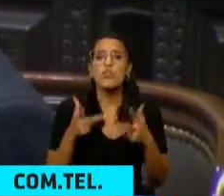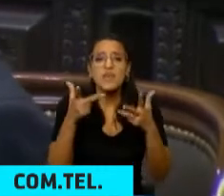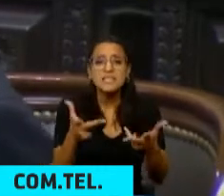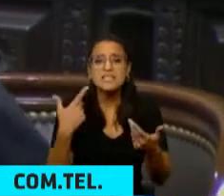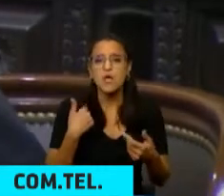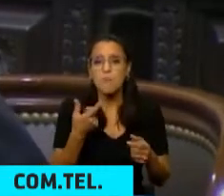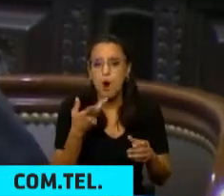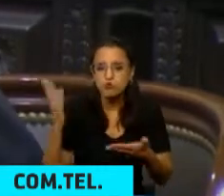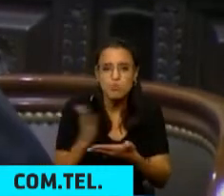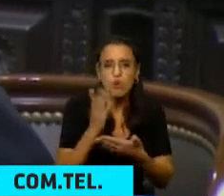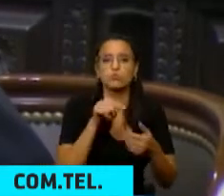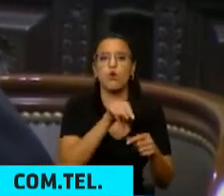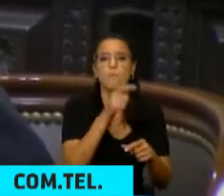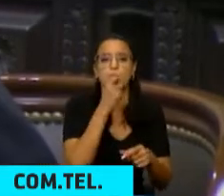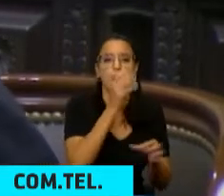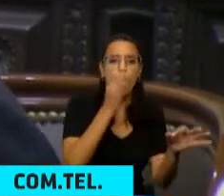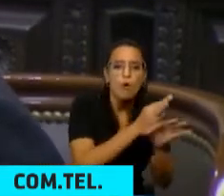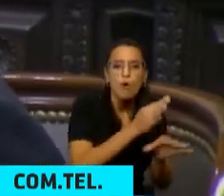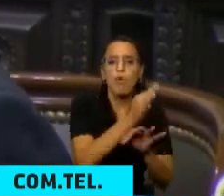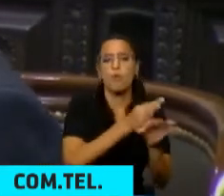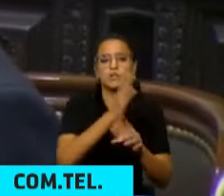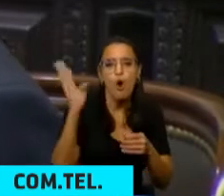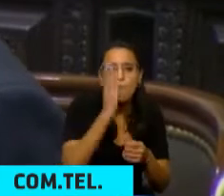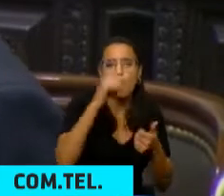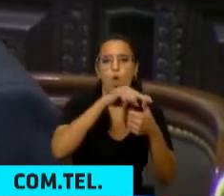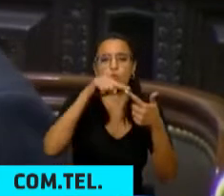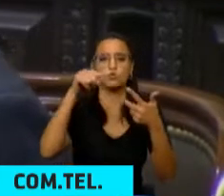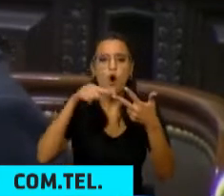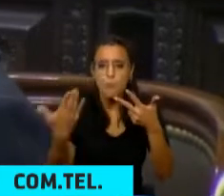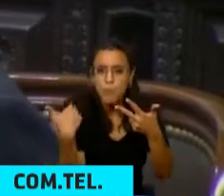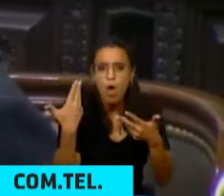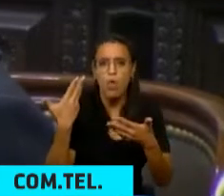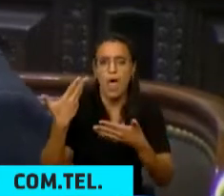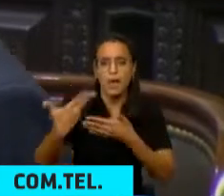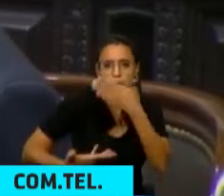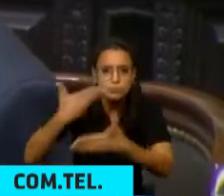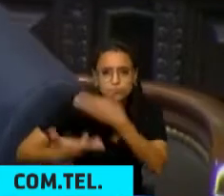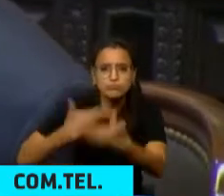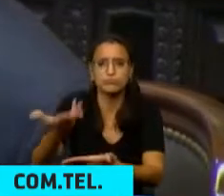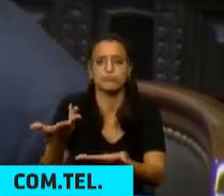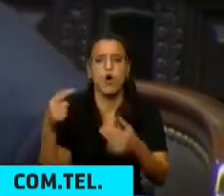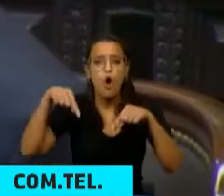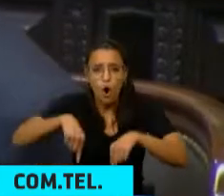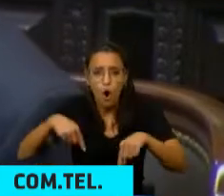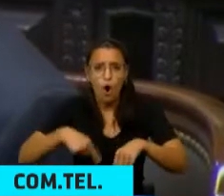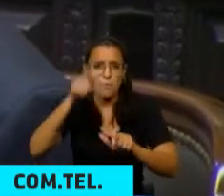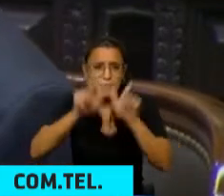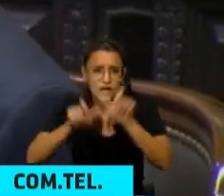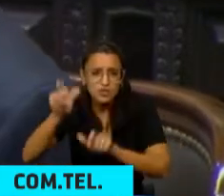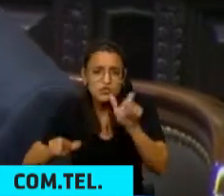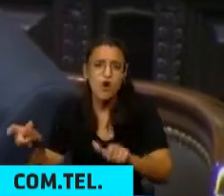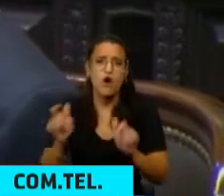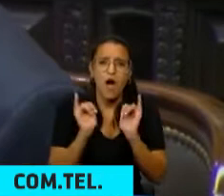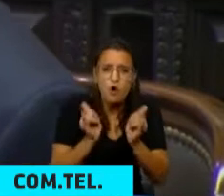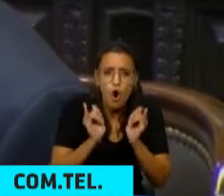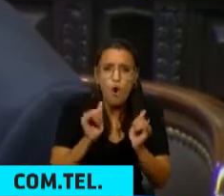tenías un montón de boletas partidarias, que hacían lo de los partidos, que hacían esto, que vos venías al cuarto oscuro, que cambiabas, que sacabas, que... Bueno, esto es lo que te